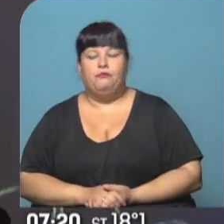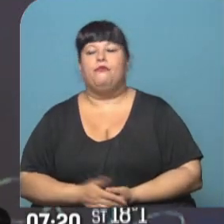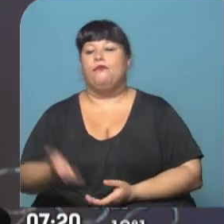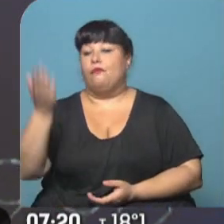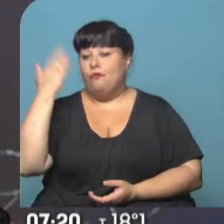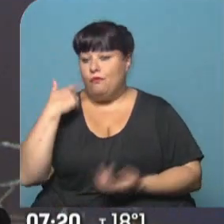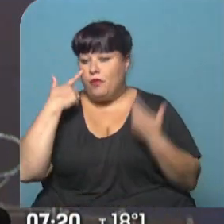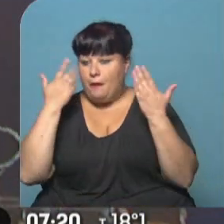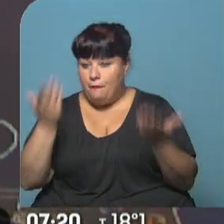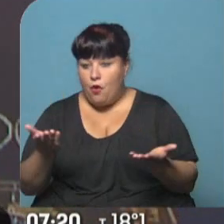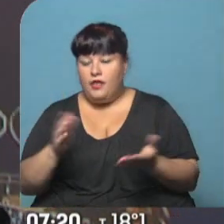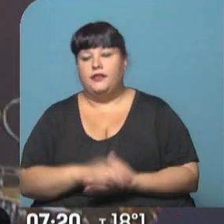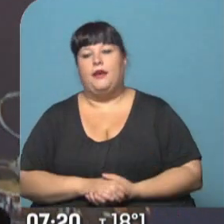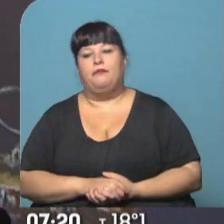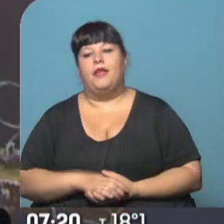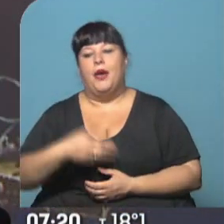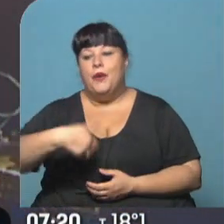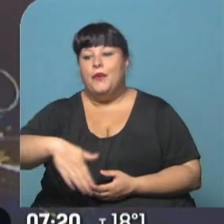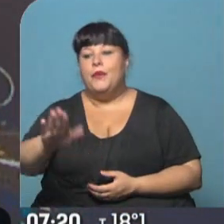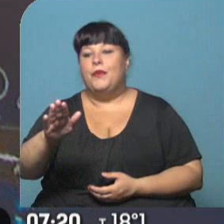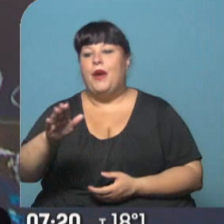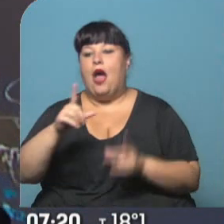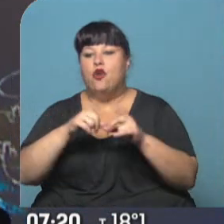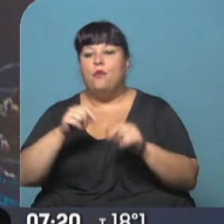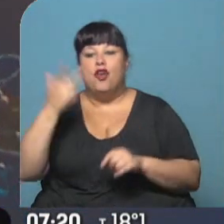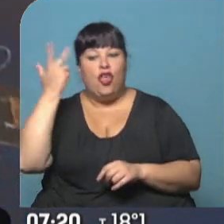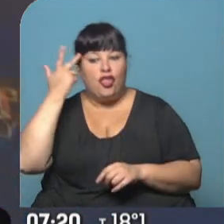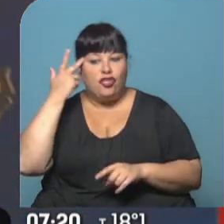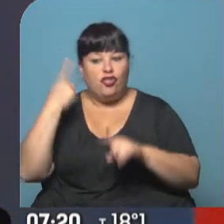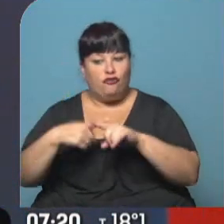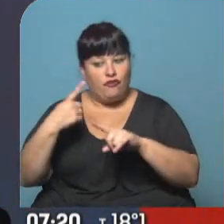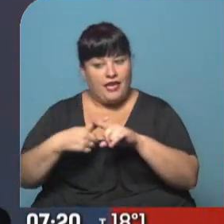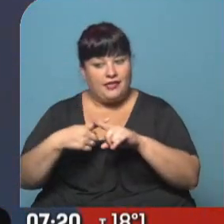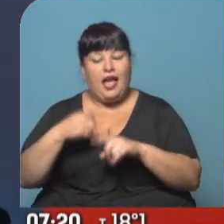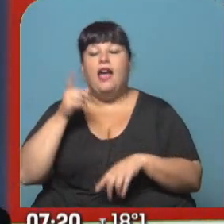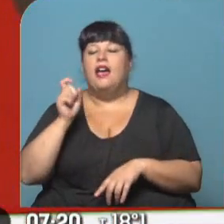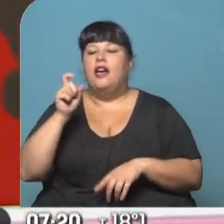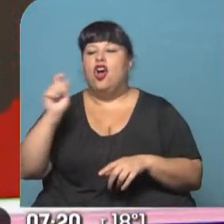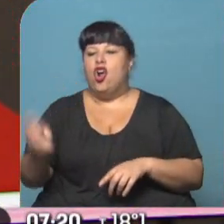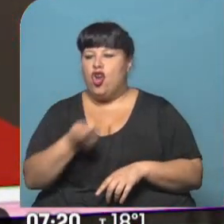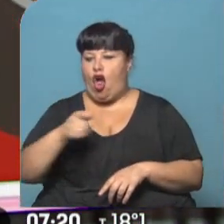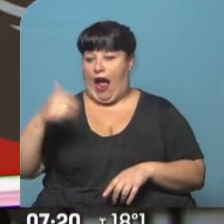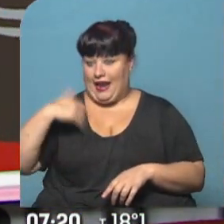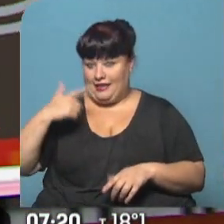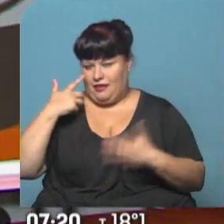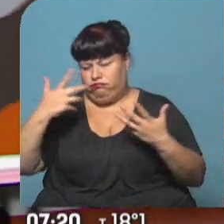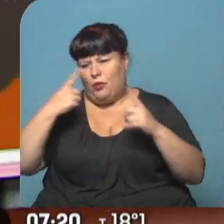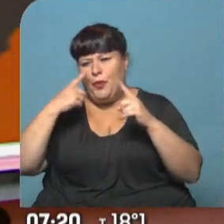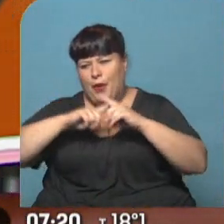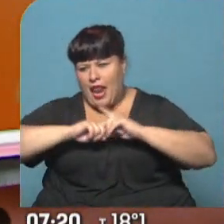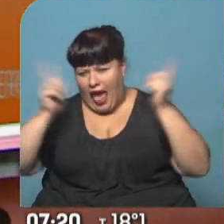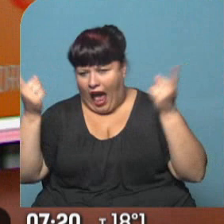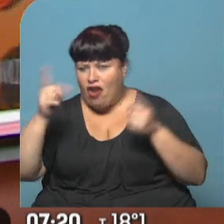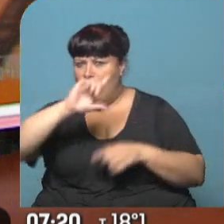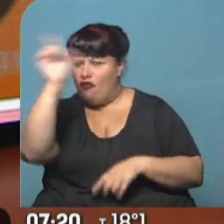se realizó la presentación de lo que será la 18ª edición del Festival de Rock argentino más perdurable y